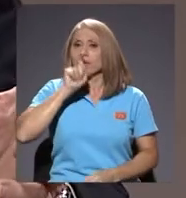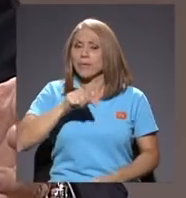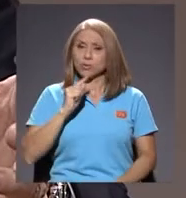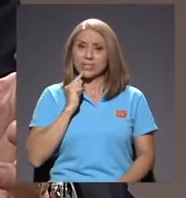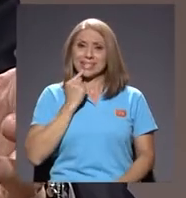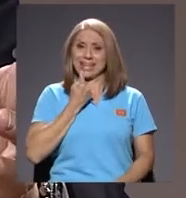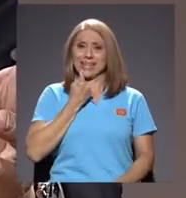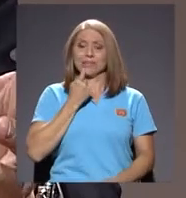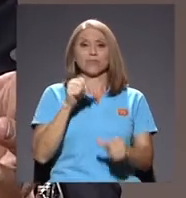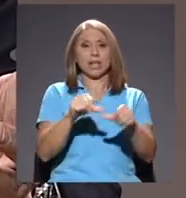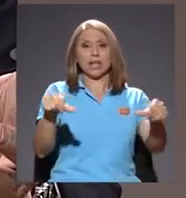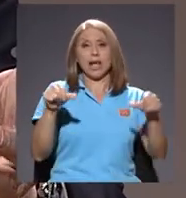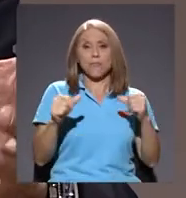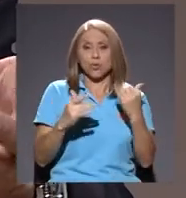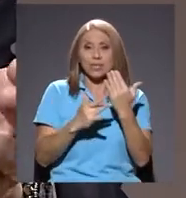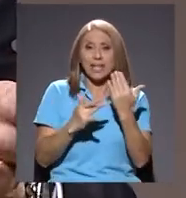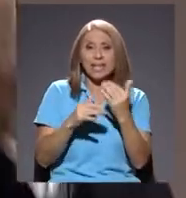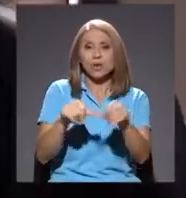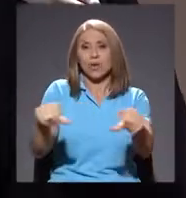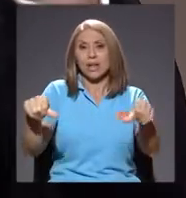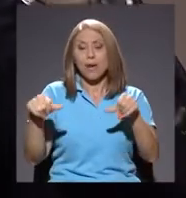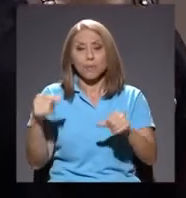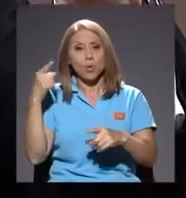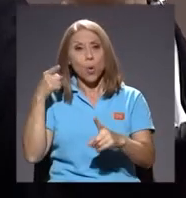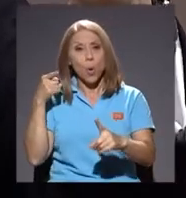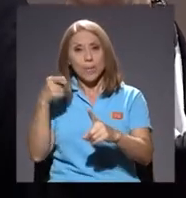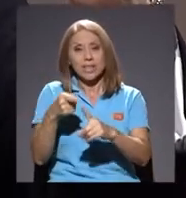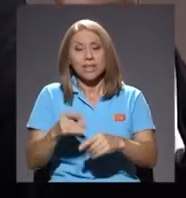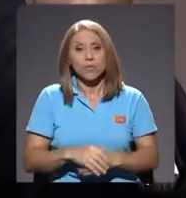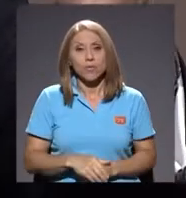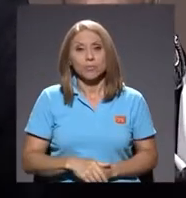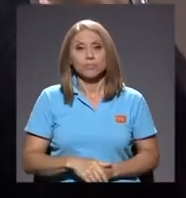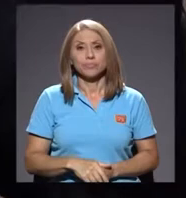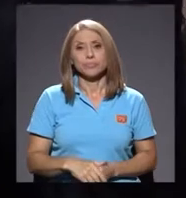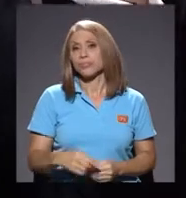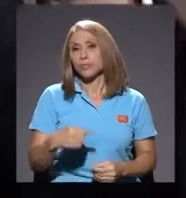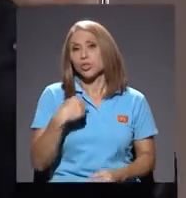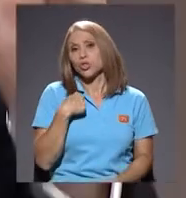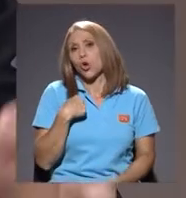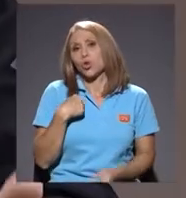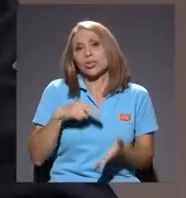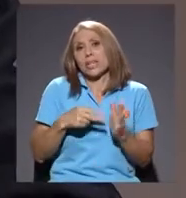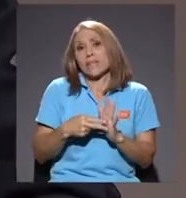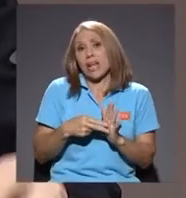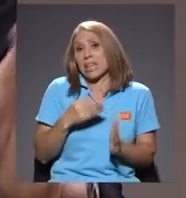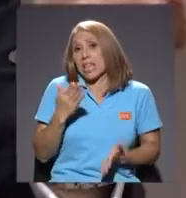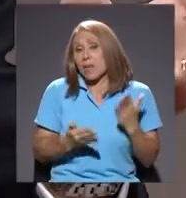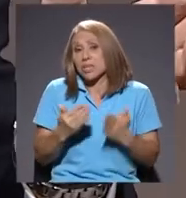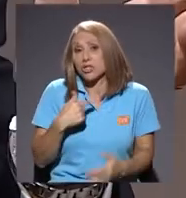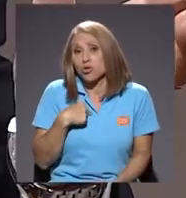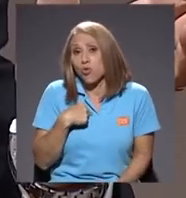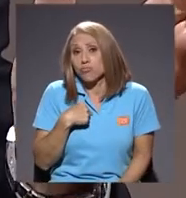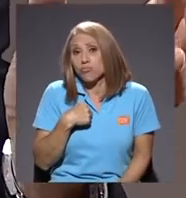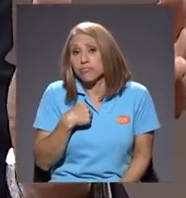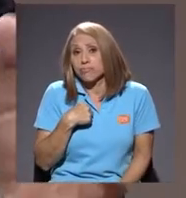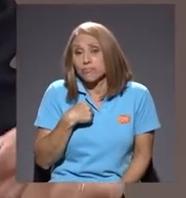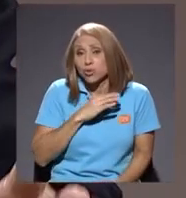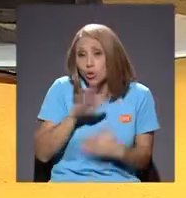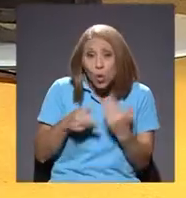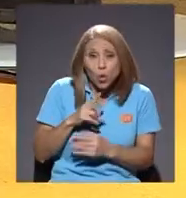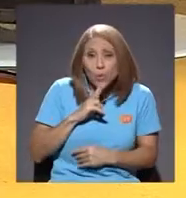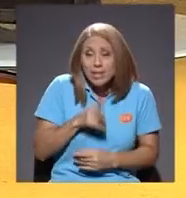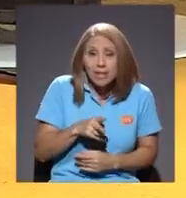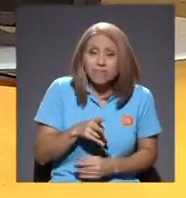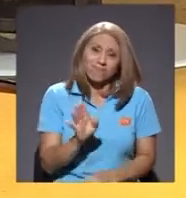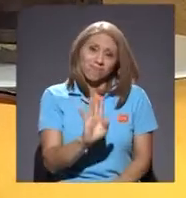objetivo yo no creo que yo siempre estoy cierto puede estar equivocado en esto pero hasta ahora no me has demostrado que esto se